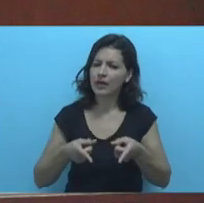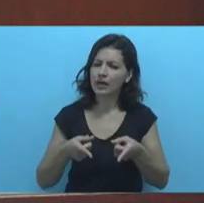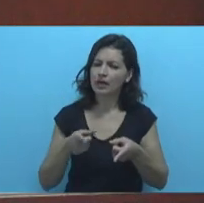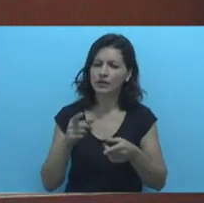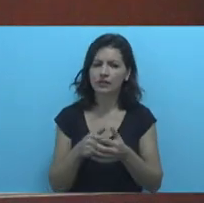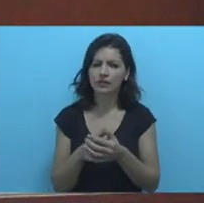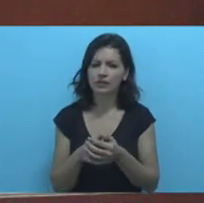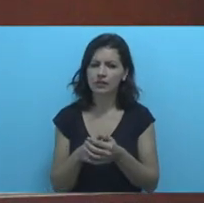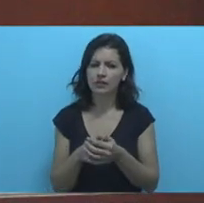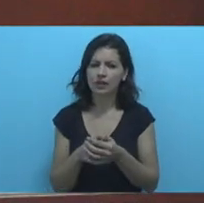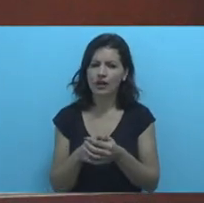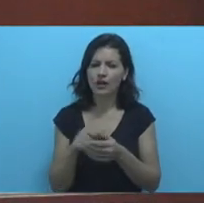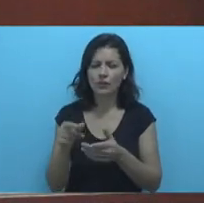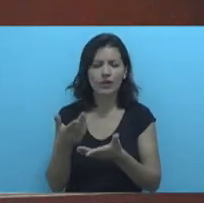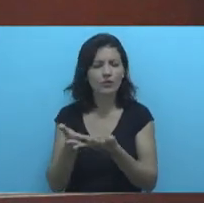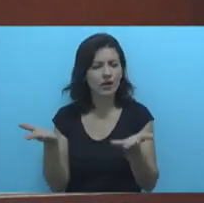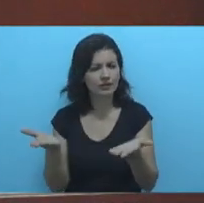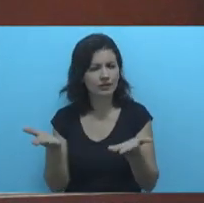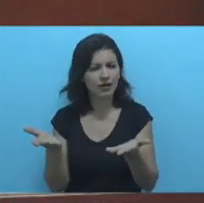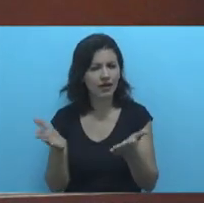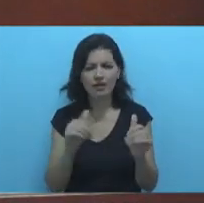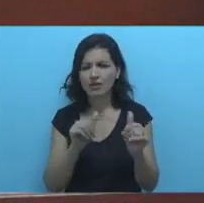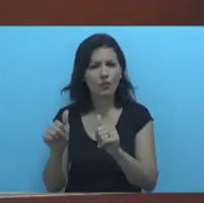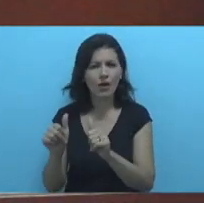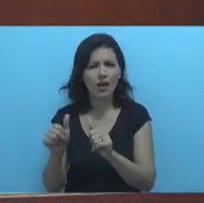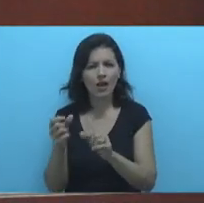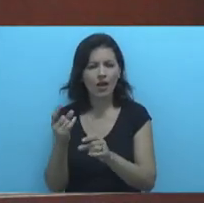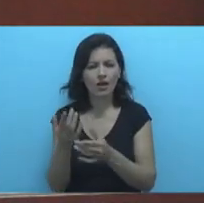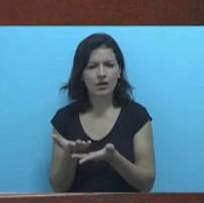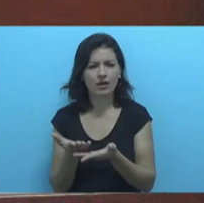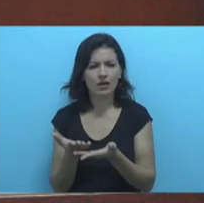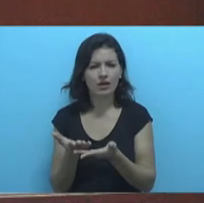función pública, que era la austeridad.